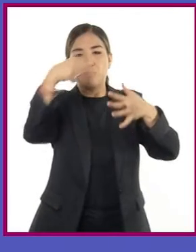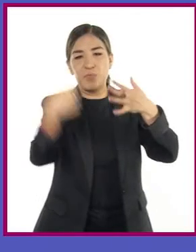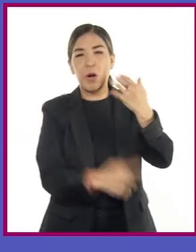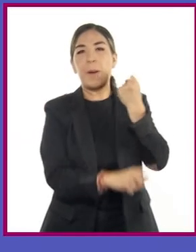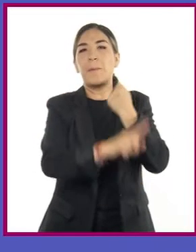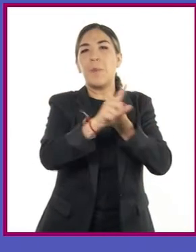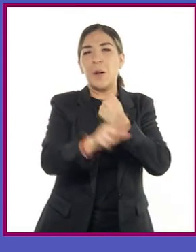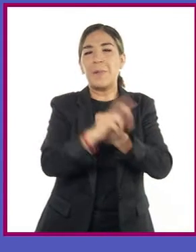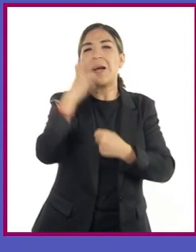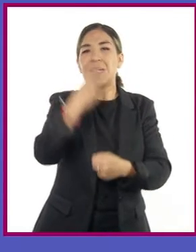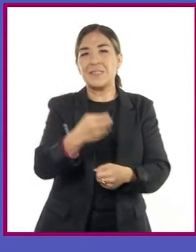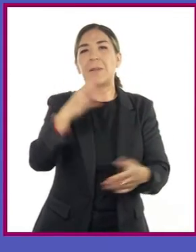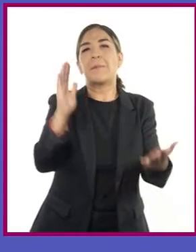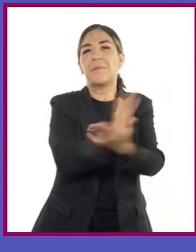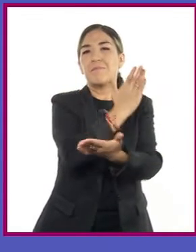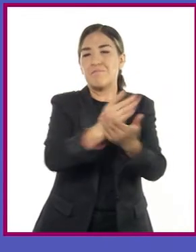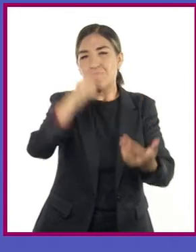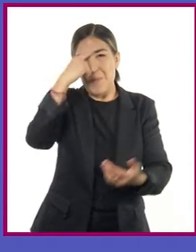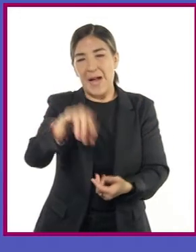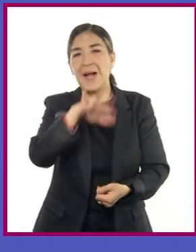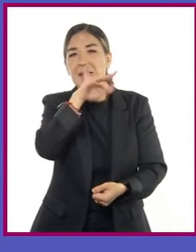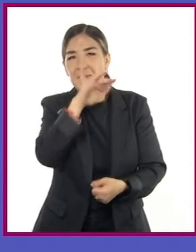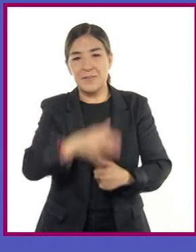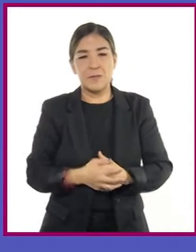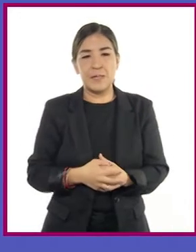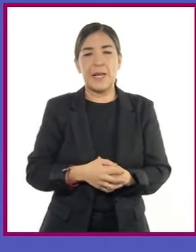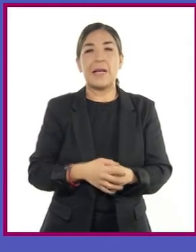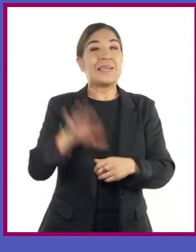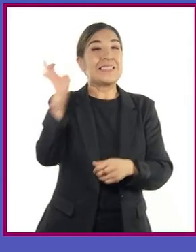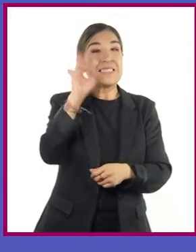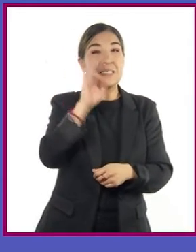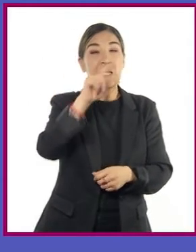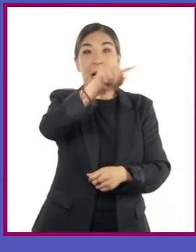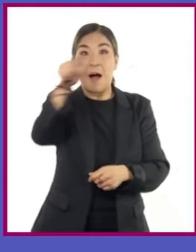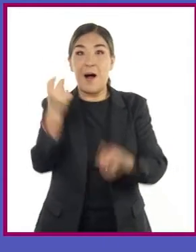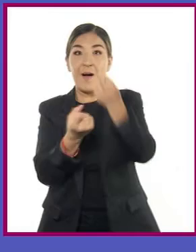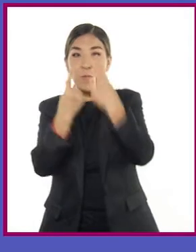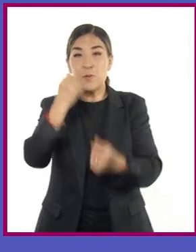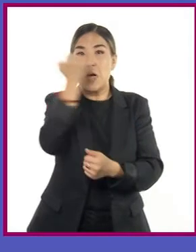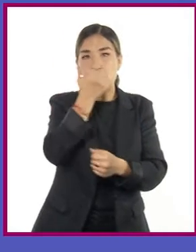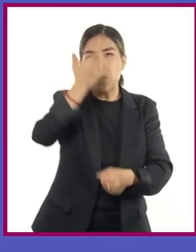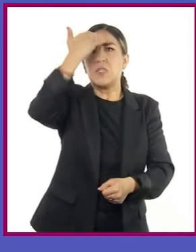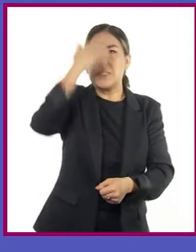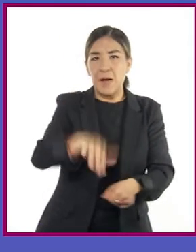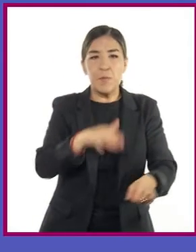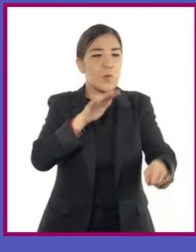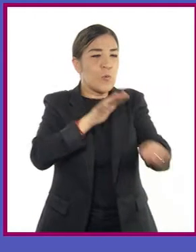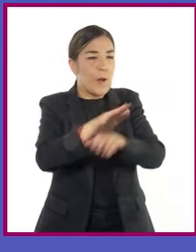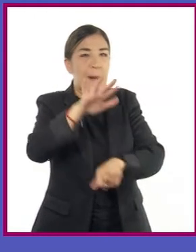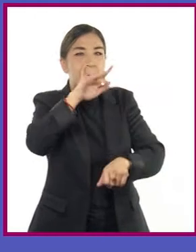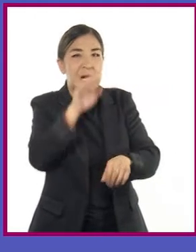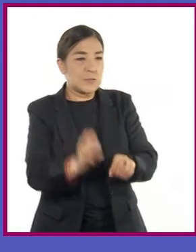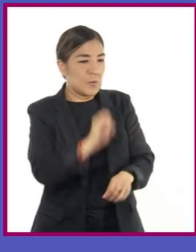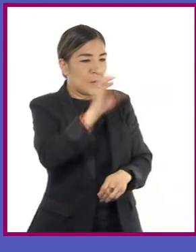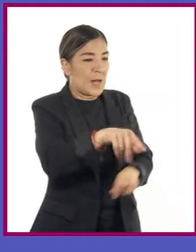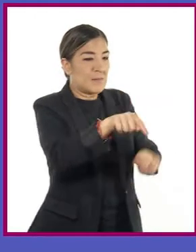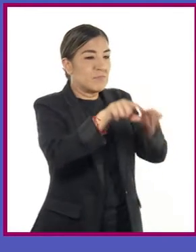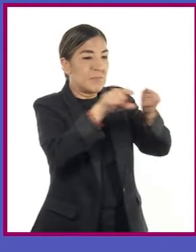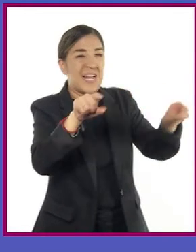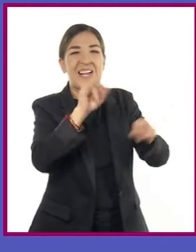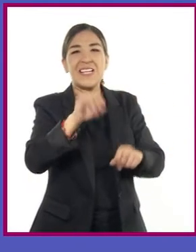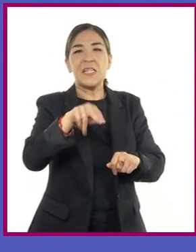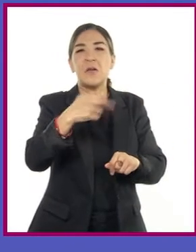las que se clasifican los residuos. En caso de que identificáramos que esta es la causa del problema, podríamos ayudar